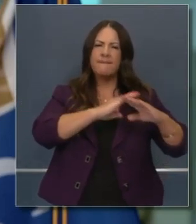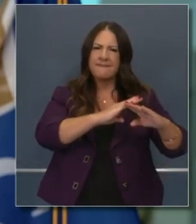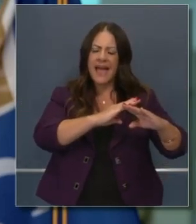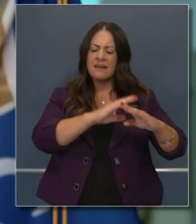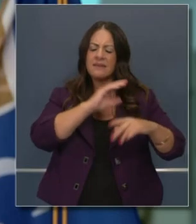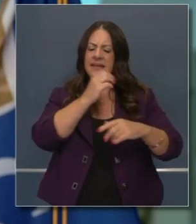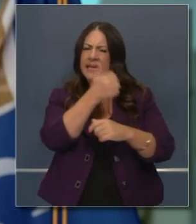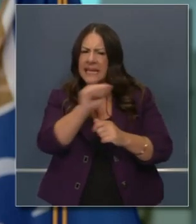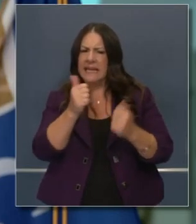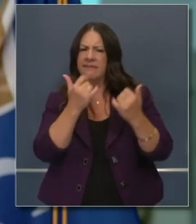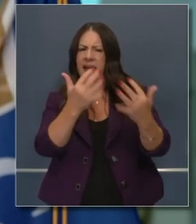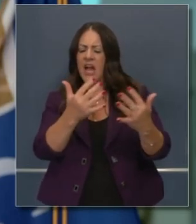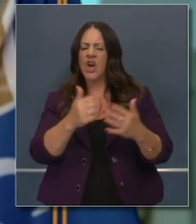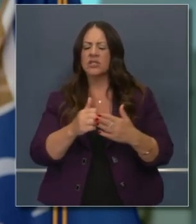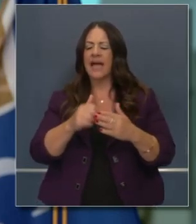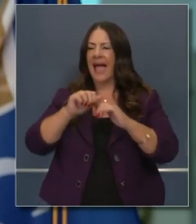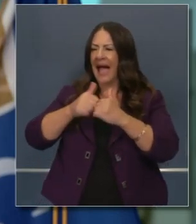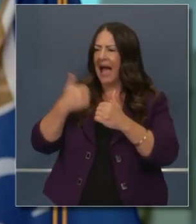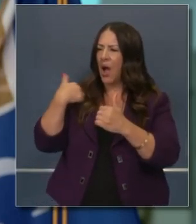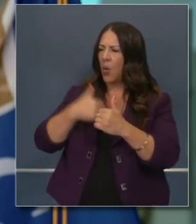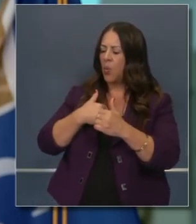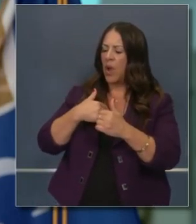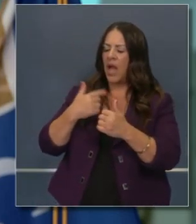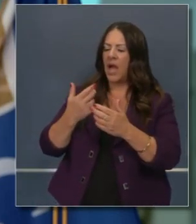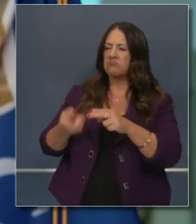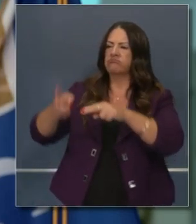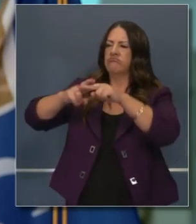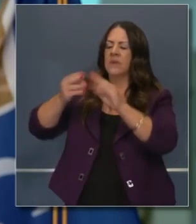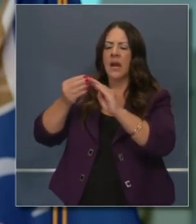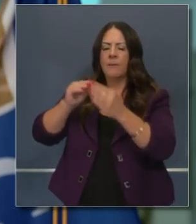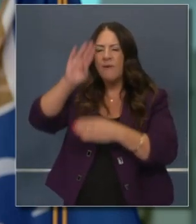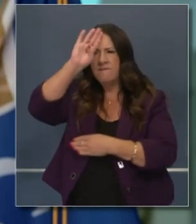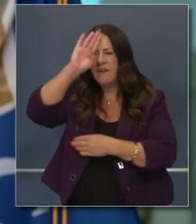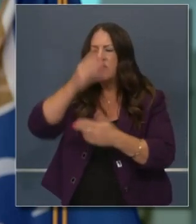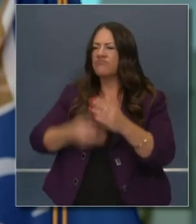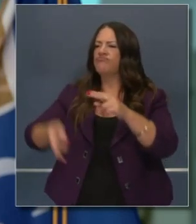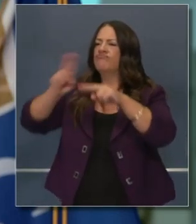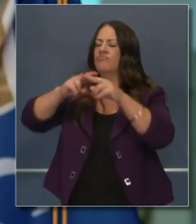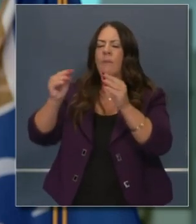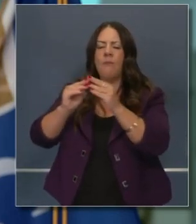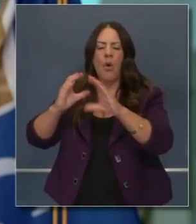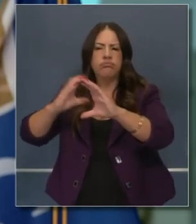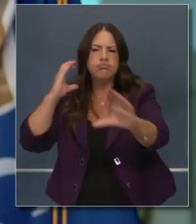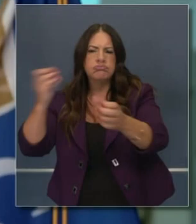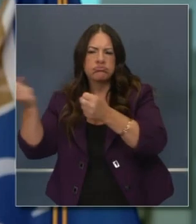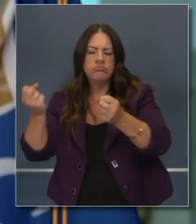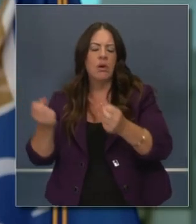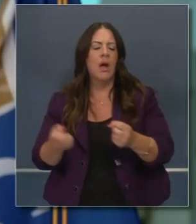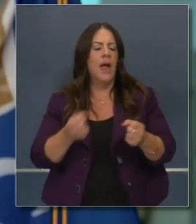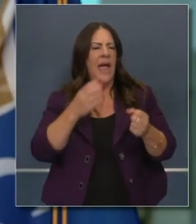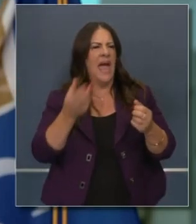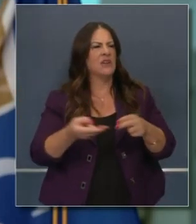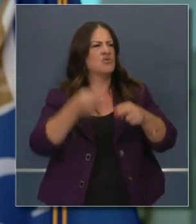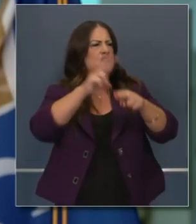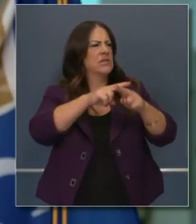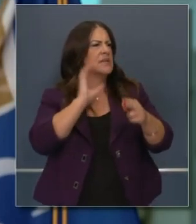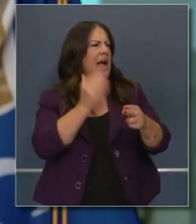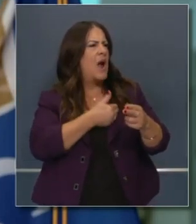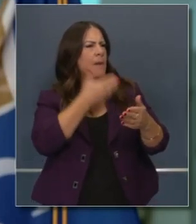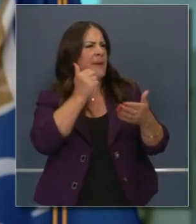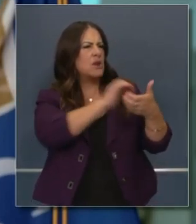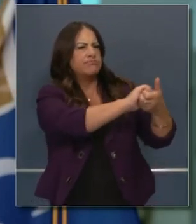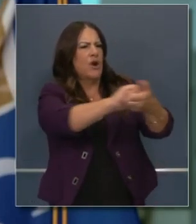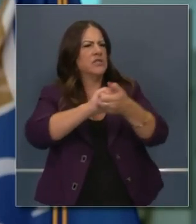la prevención. Predespliegue de recursos bomberos, capacitación mejor para